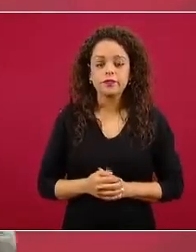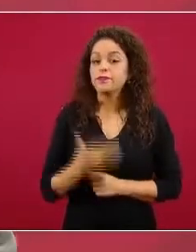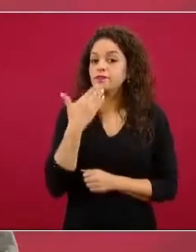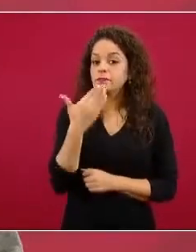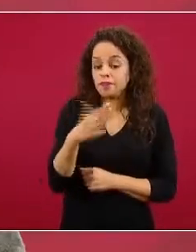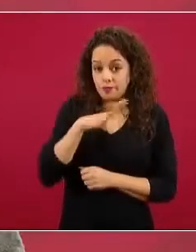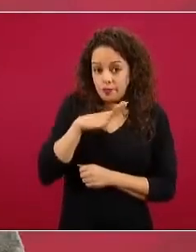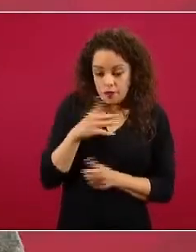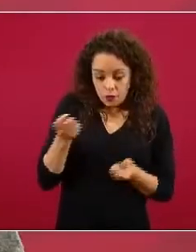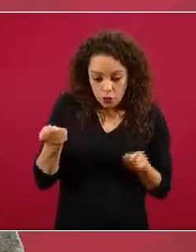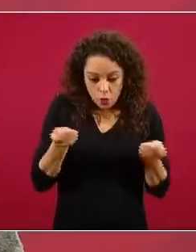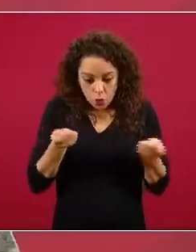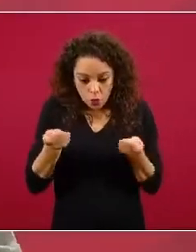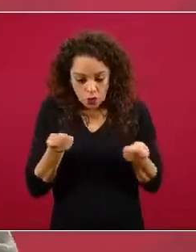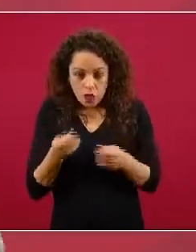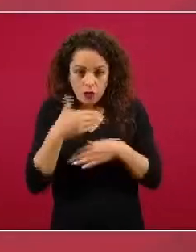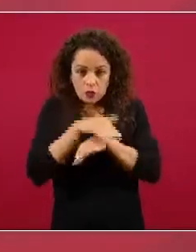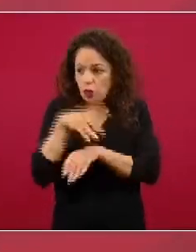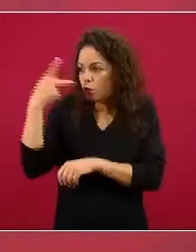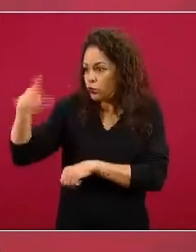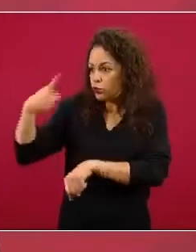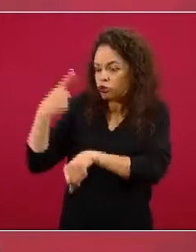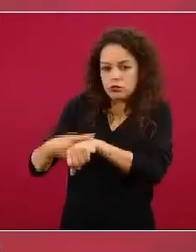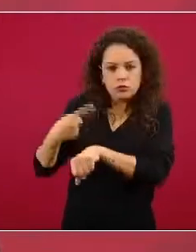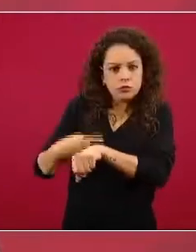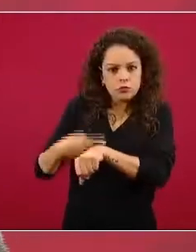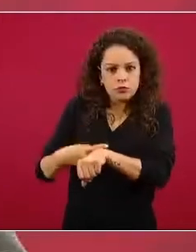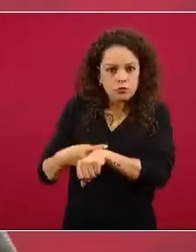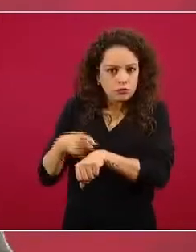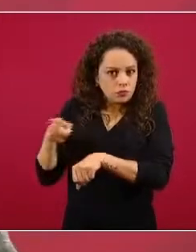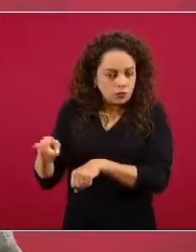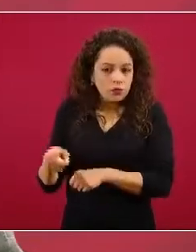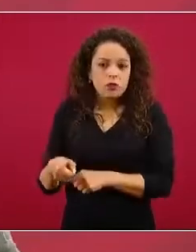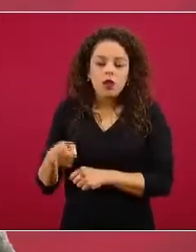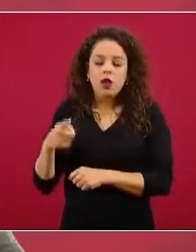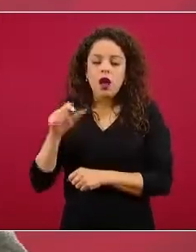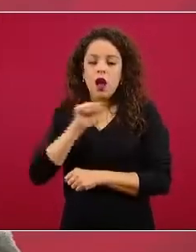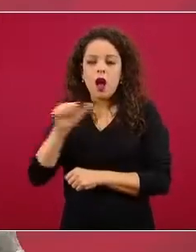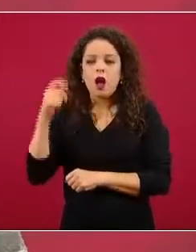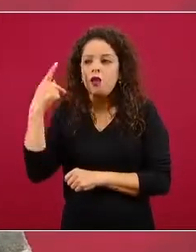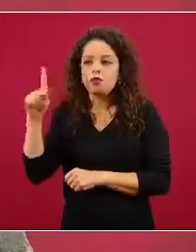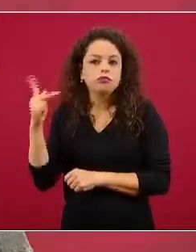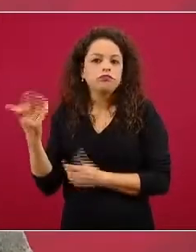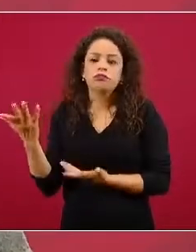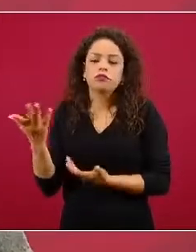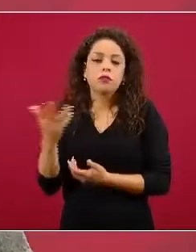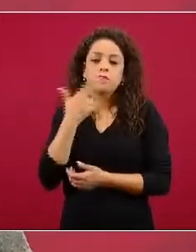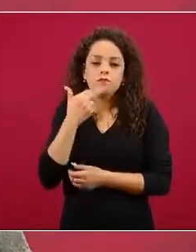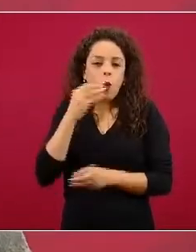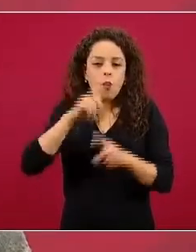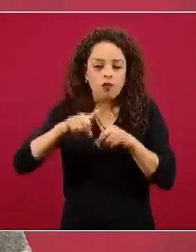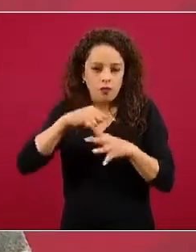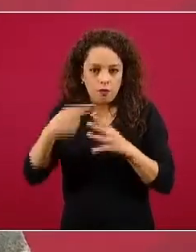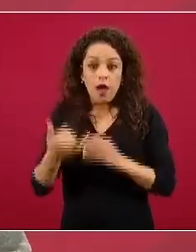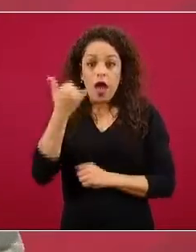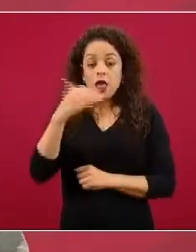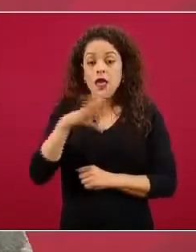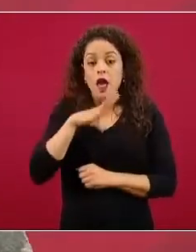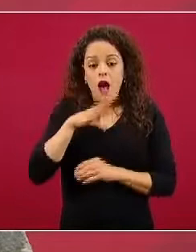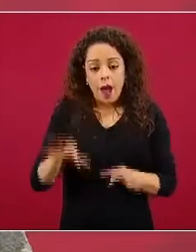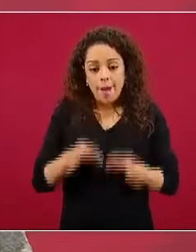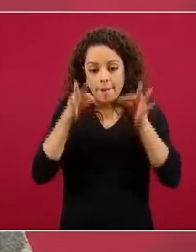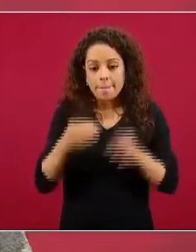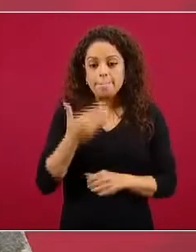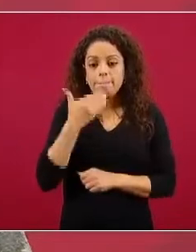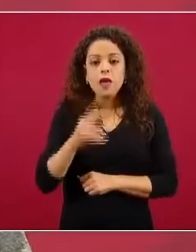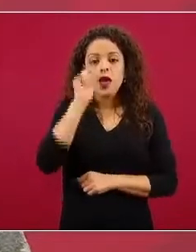de las enfermedades crónicas y si se está teniendo una afectación de la oxigenación sanguínea. Considere incluso